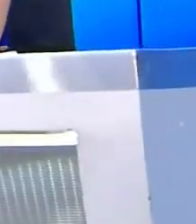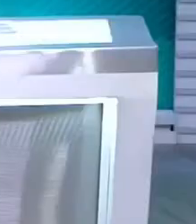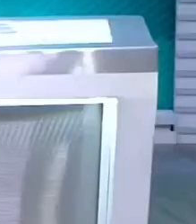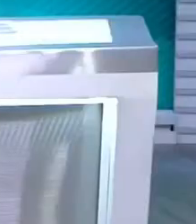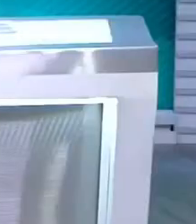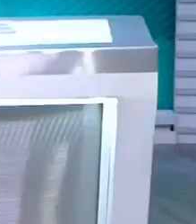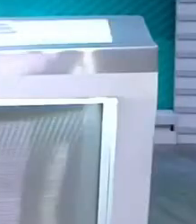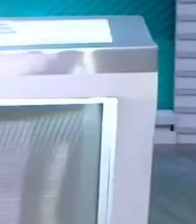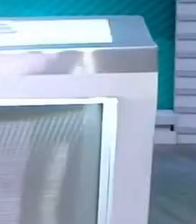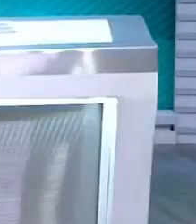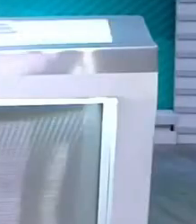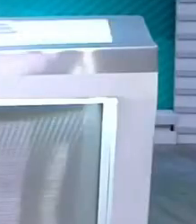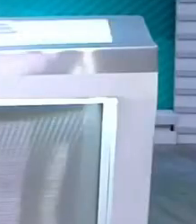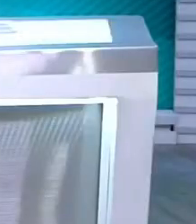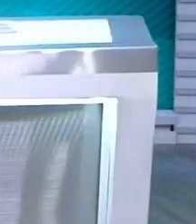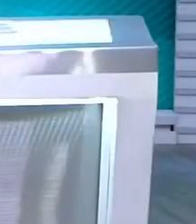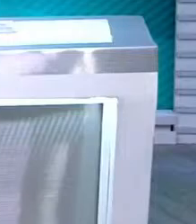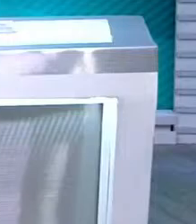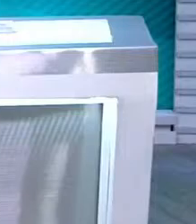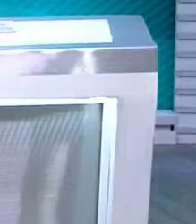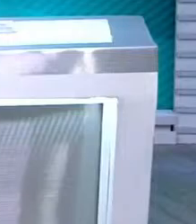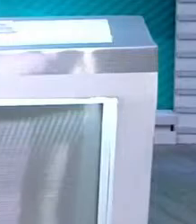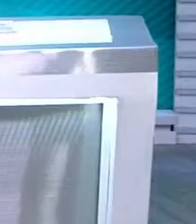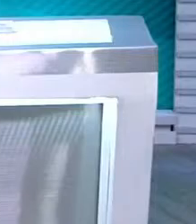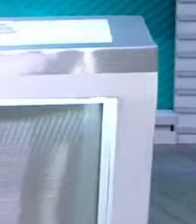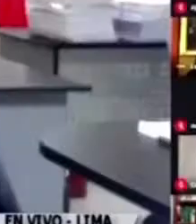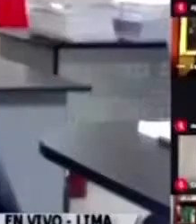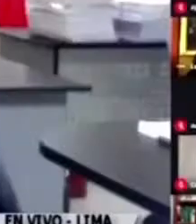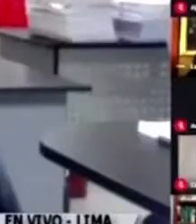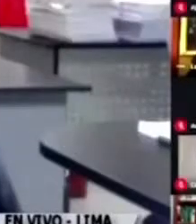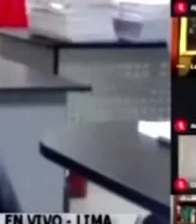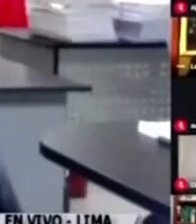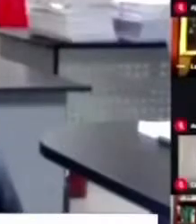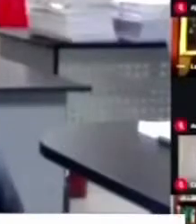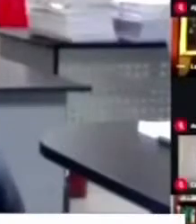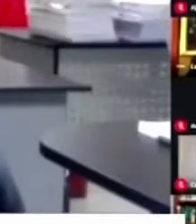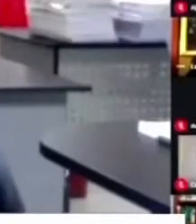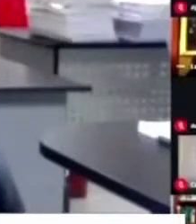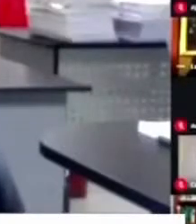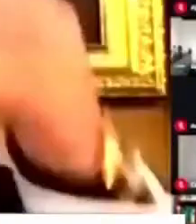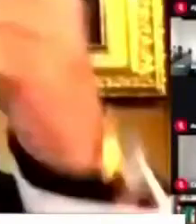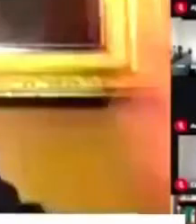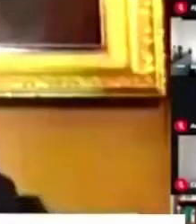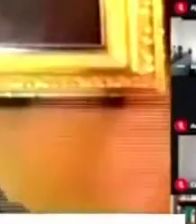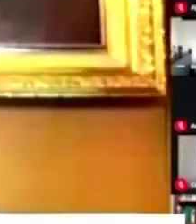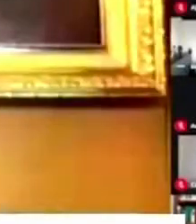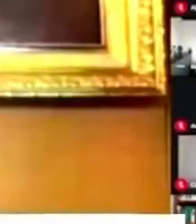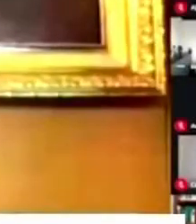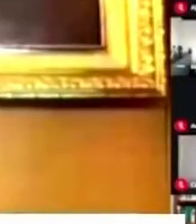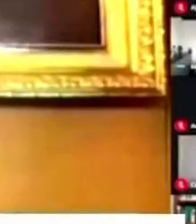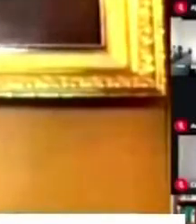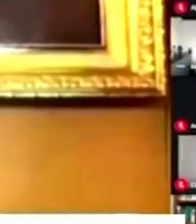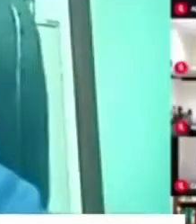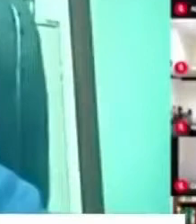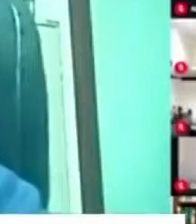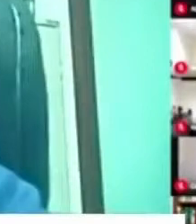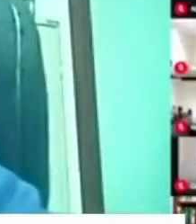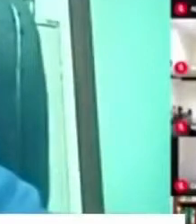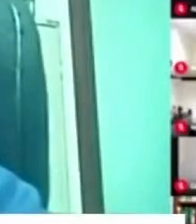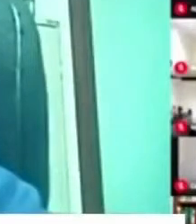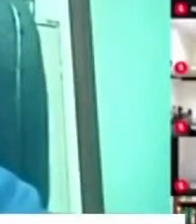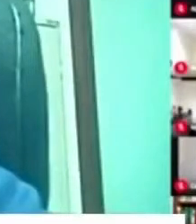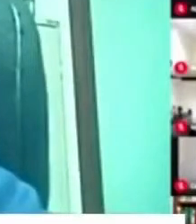Twitter del Poder Judicial. Así es, vamos a empezar. Bueno, el primero dice que la jueza María Álvarez Camacho declara infundado el requerimiento de prisión